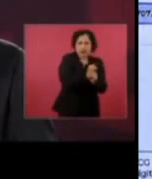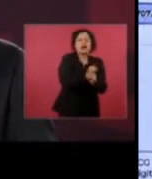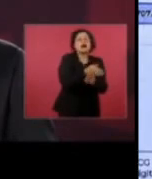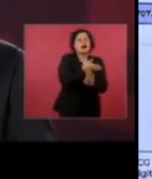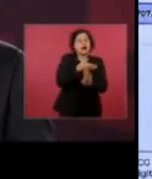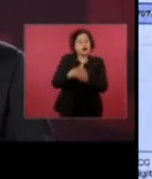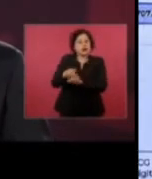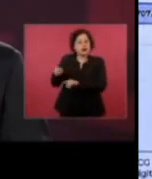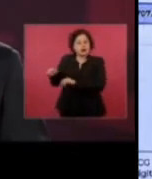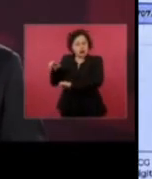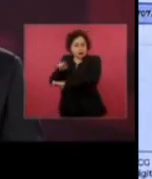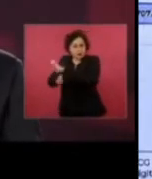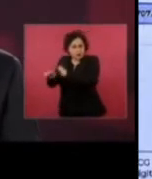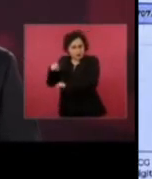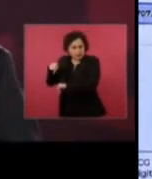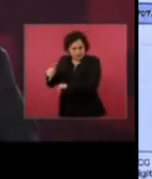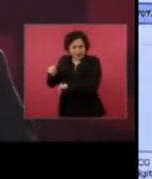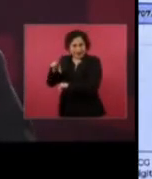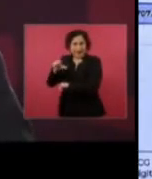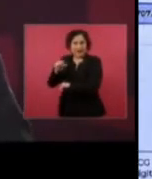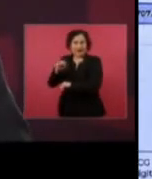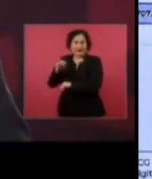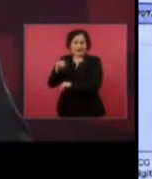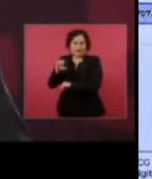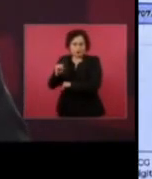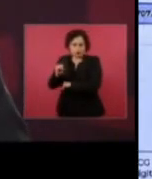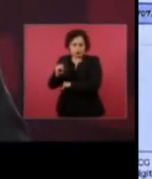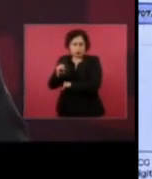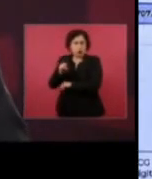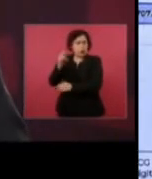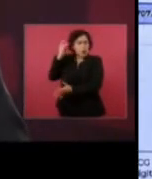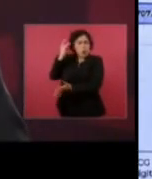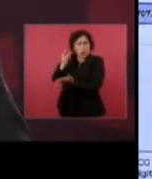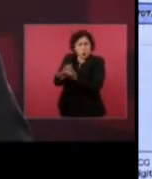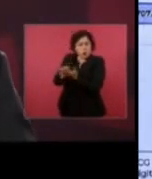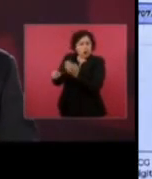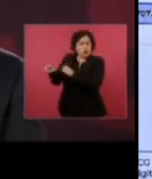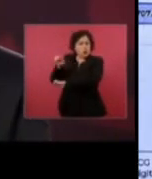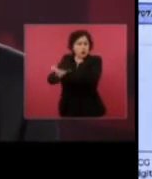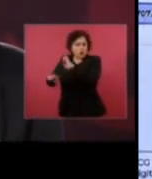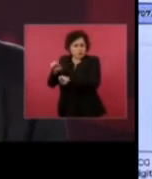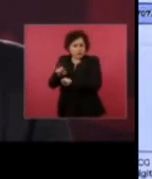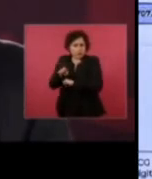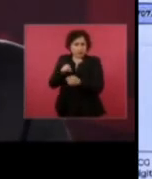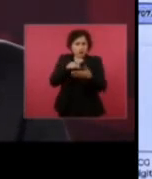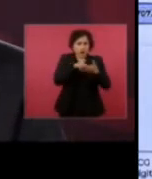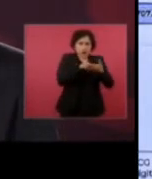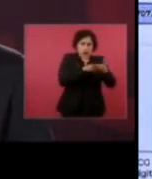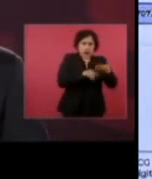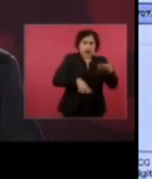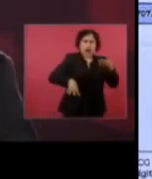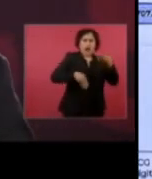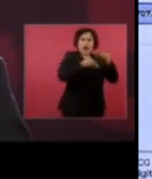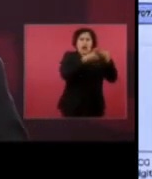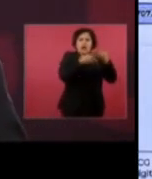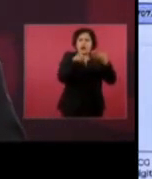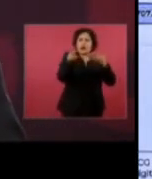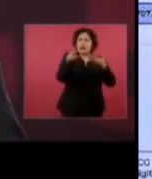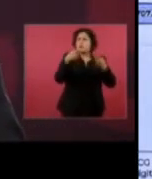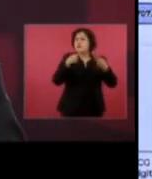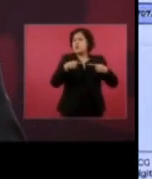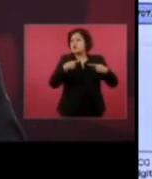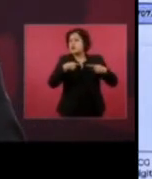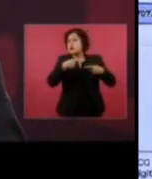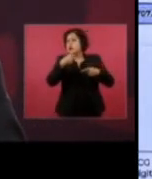son los que tendrían que salir a dar la cara latinos era la lavandería pues para entender así en pocas palabras con la